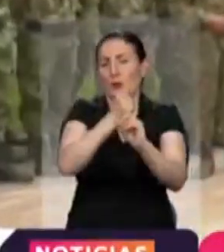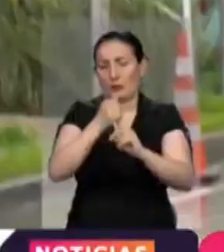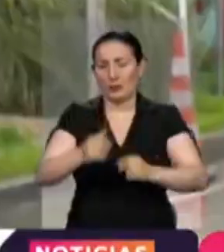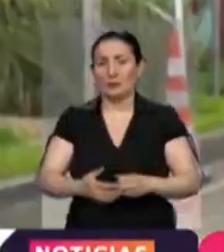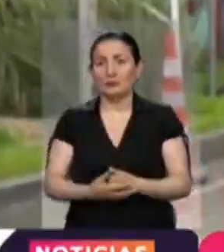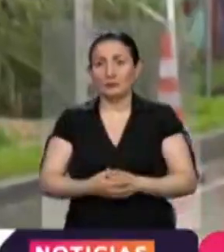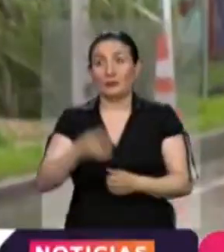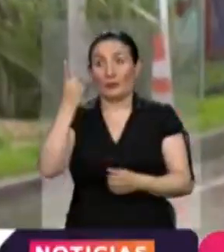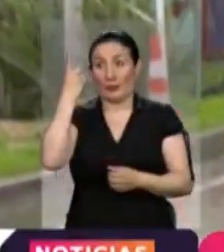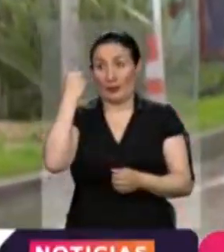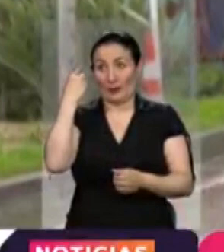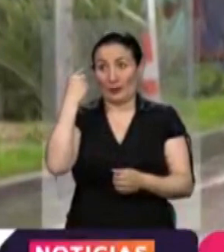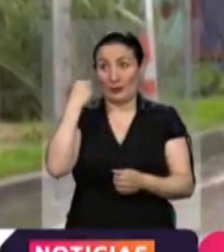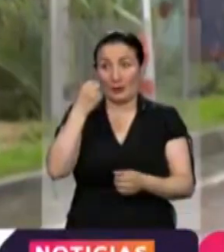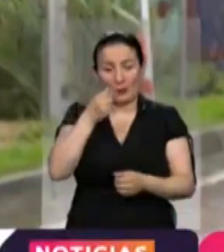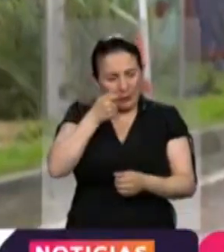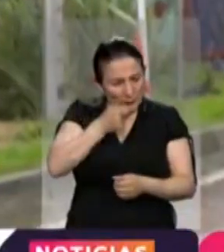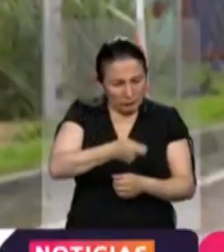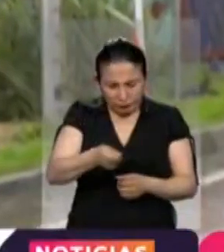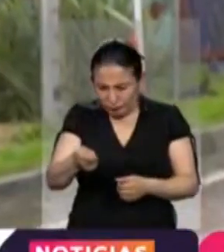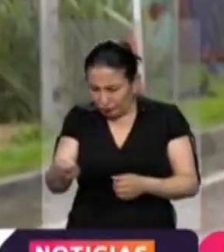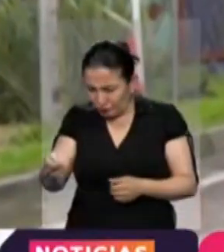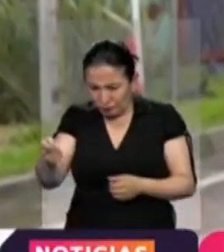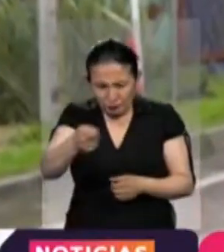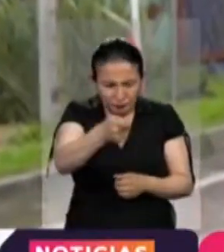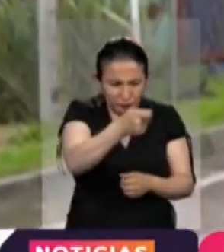el día de ayer, con el detector de metales, logramos